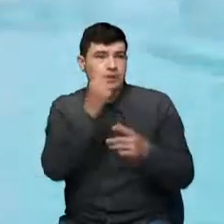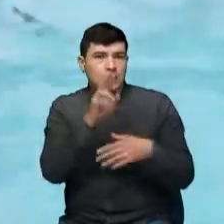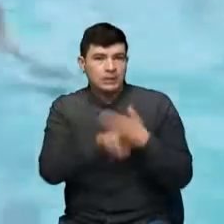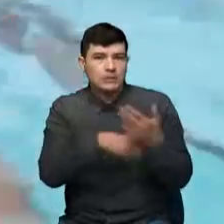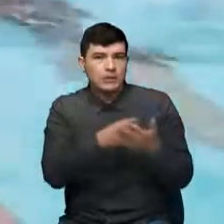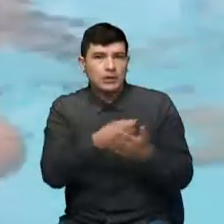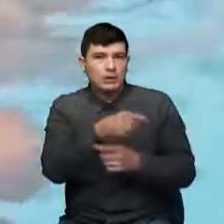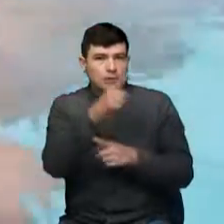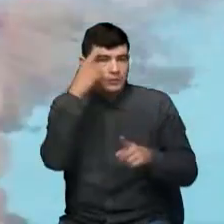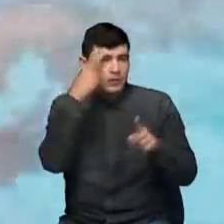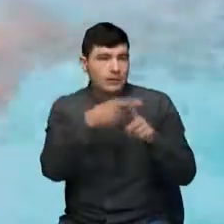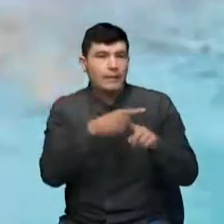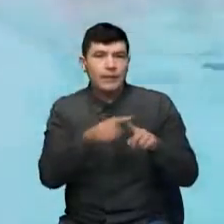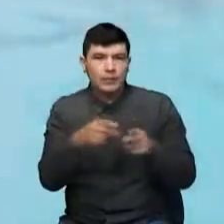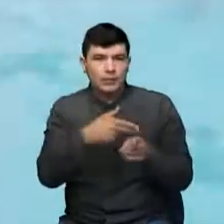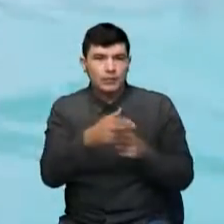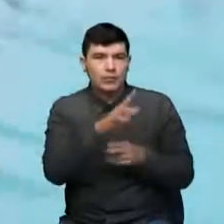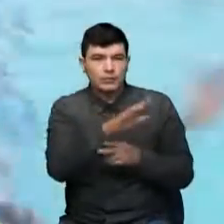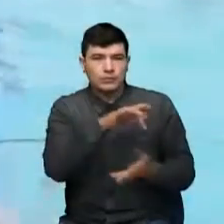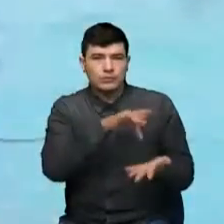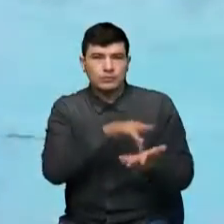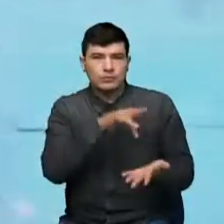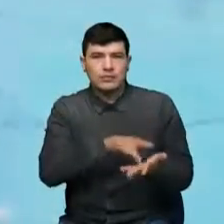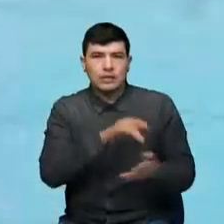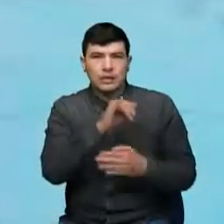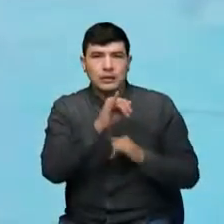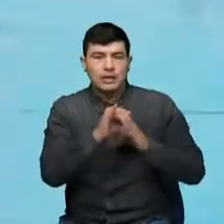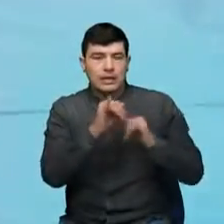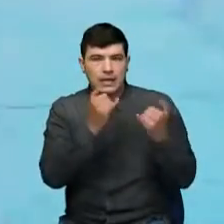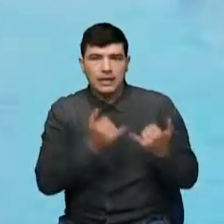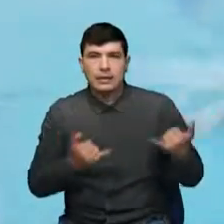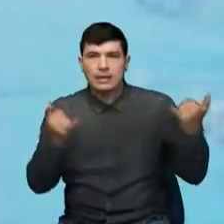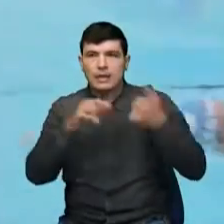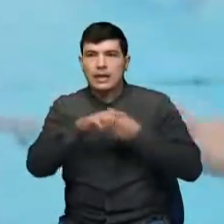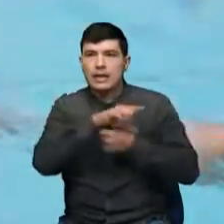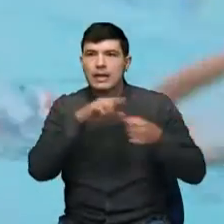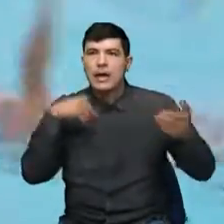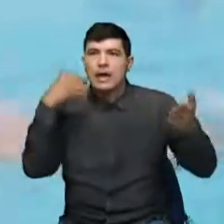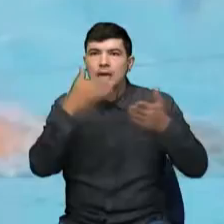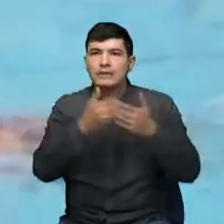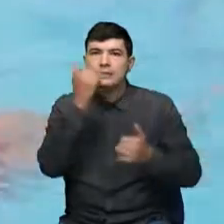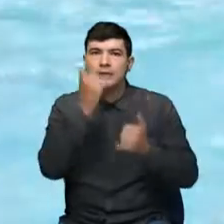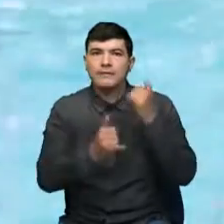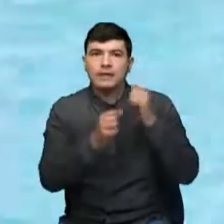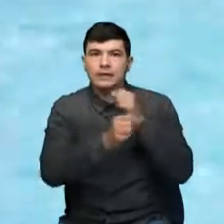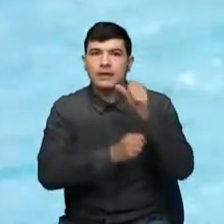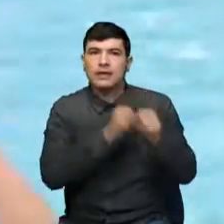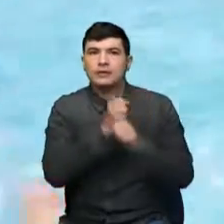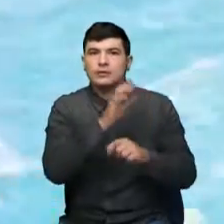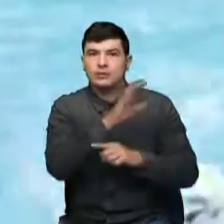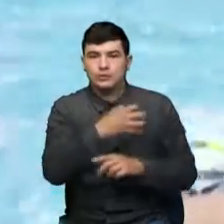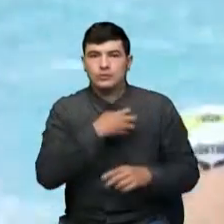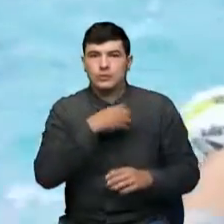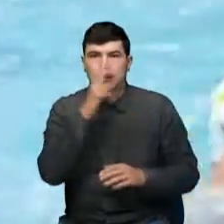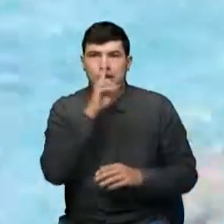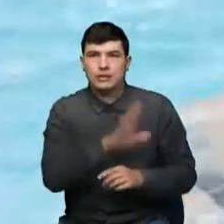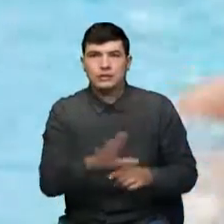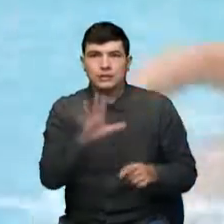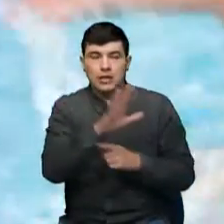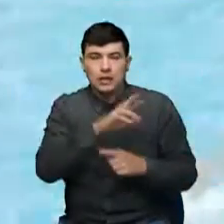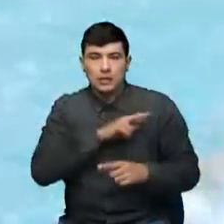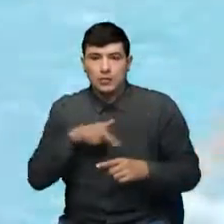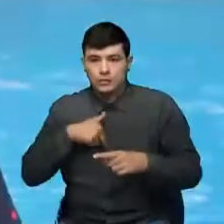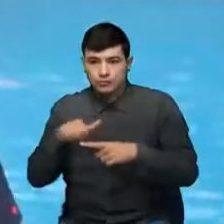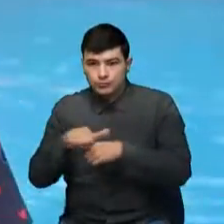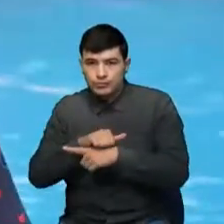sus próximas competencias, las más cercanas, Interligas y Copa Pacífico, y a final de año, Juegos Deportivos Nacionales. Estamos entrenando para el Nacional